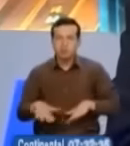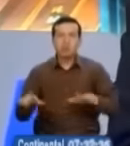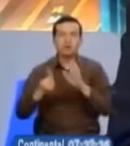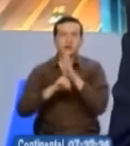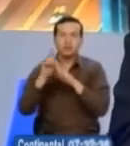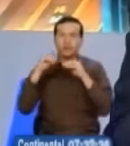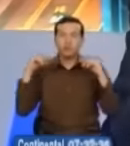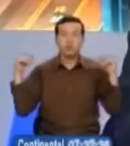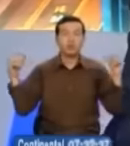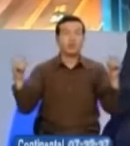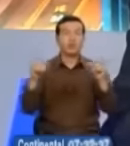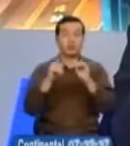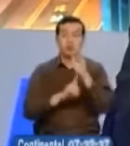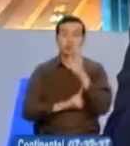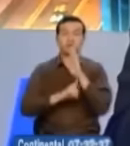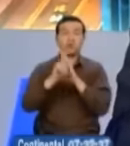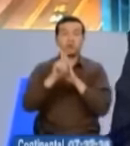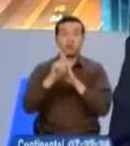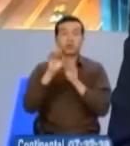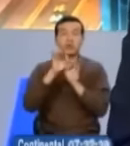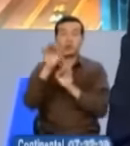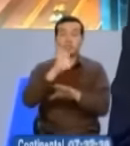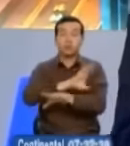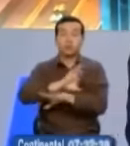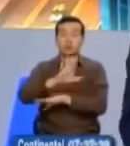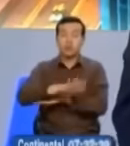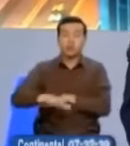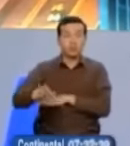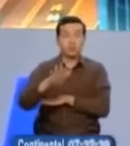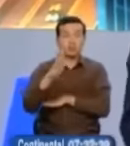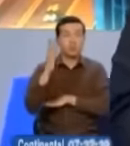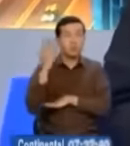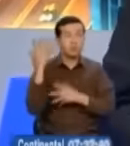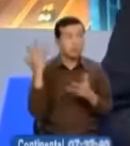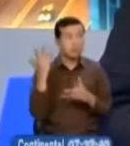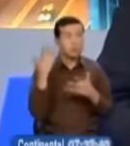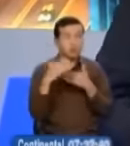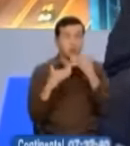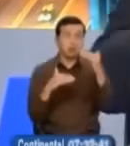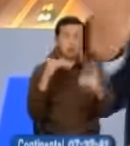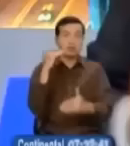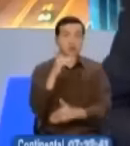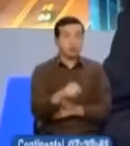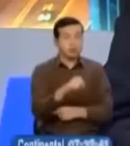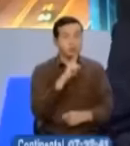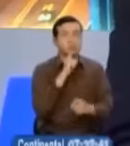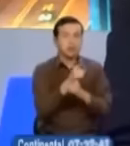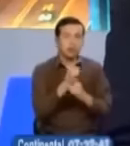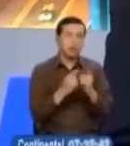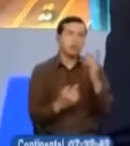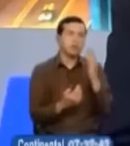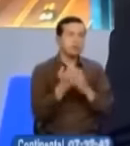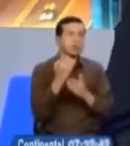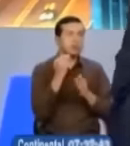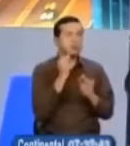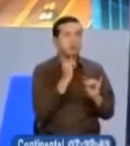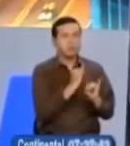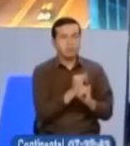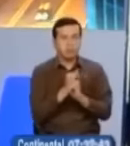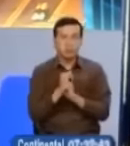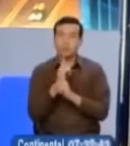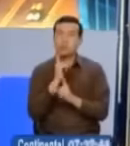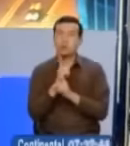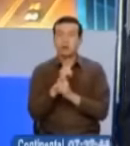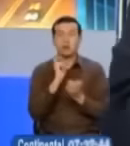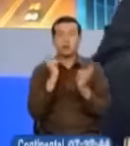desarrollo territorial, el desarrollo rural. Se ha dado pasos importantes, sí, en la creación de la institucionalidad. Y hay que